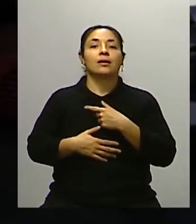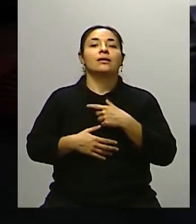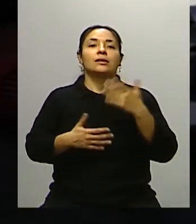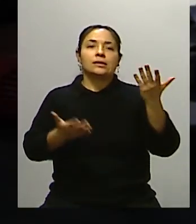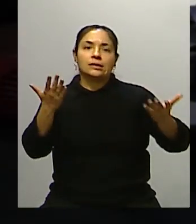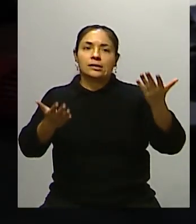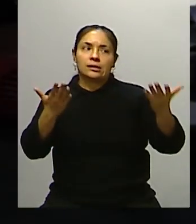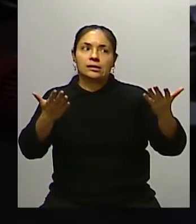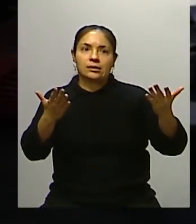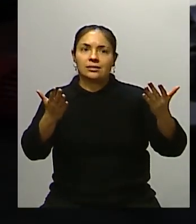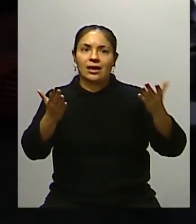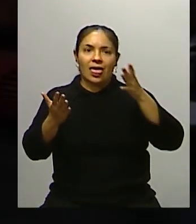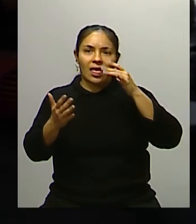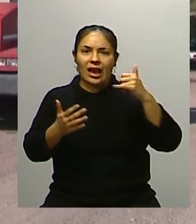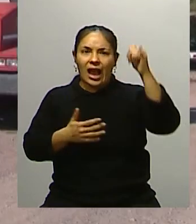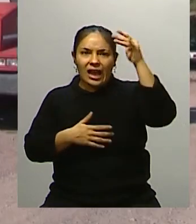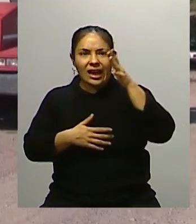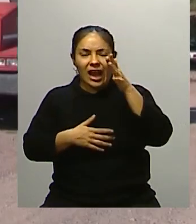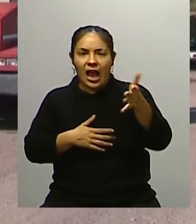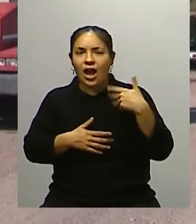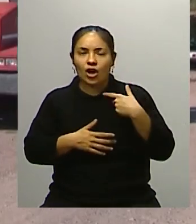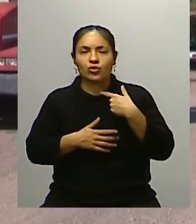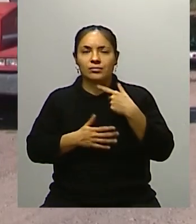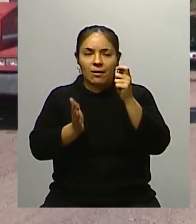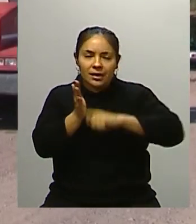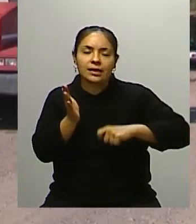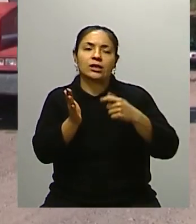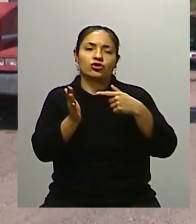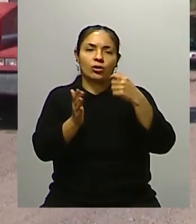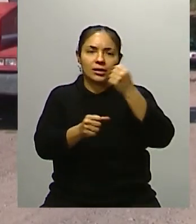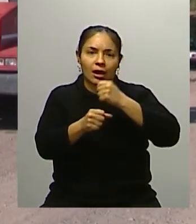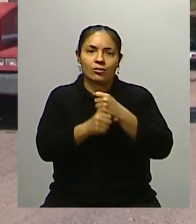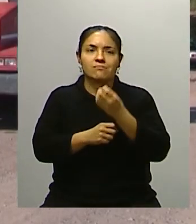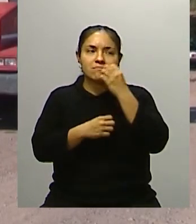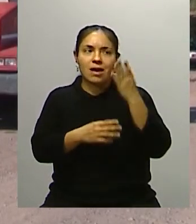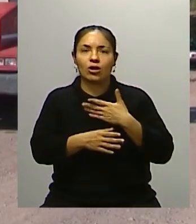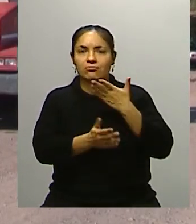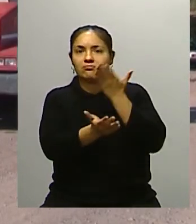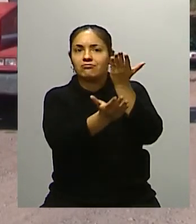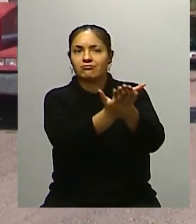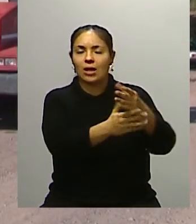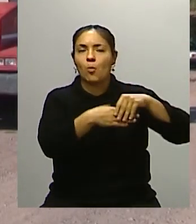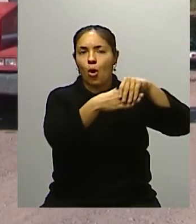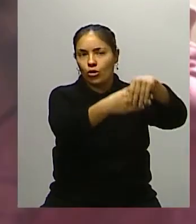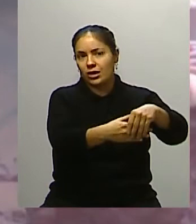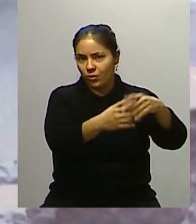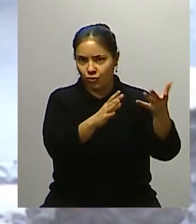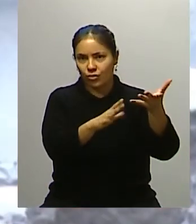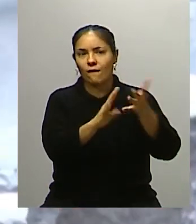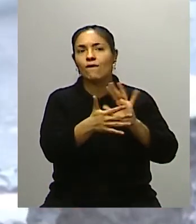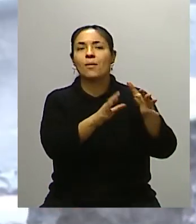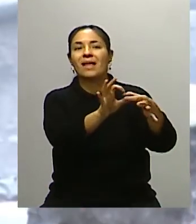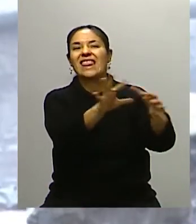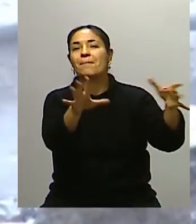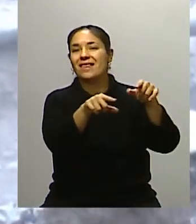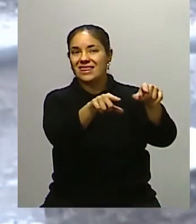genera un costo muy importante a las empresas, por ello se aumenta el trabajo en relación no de dependencia, sino como